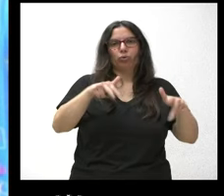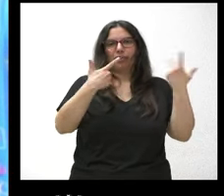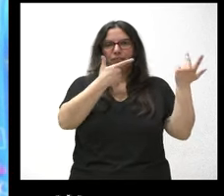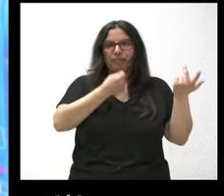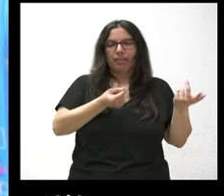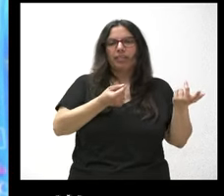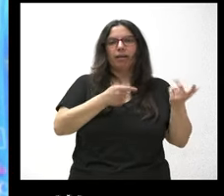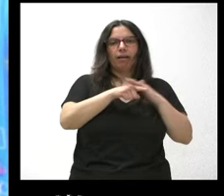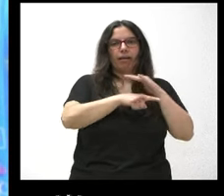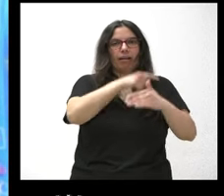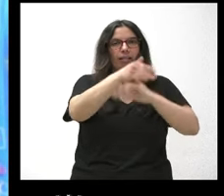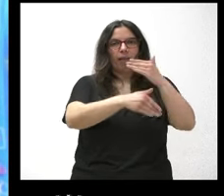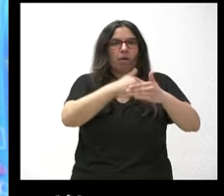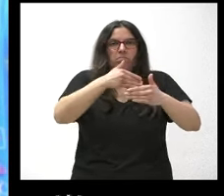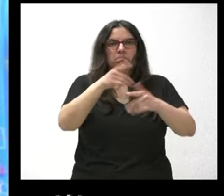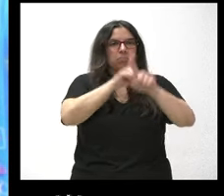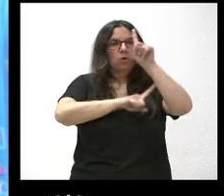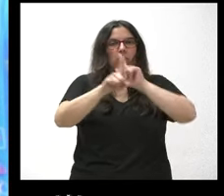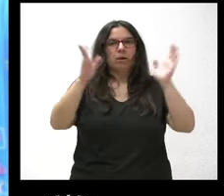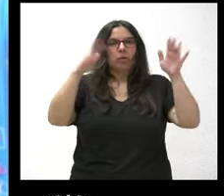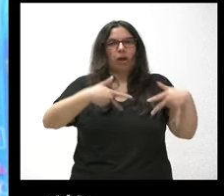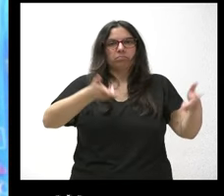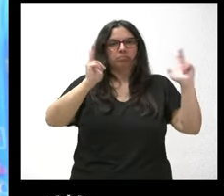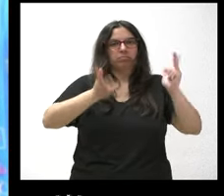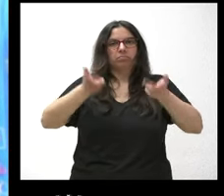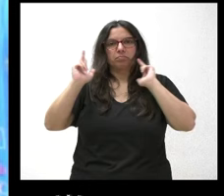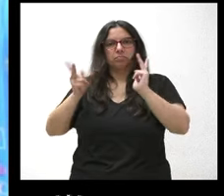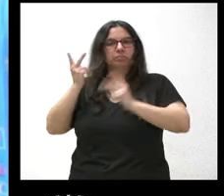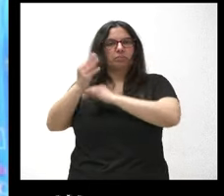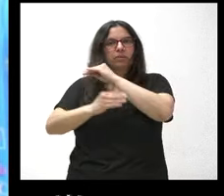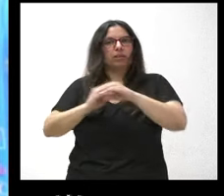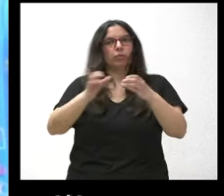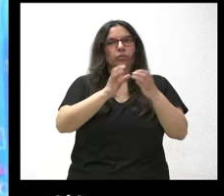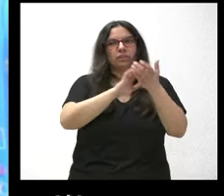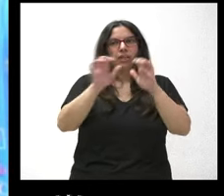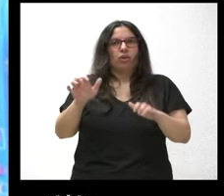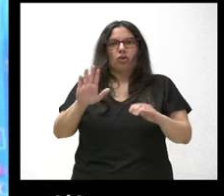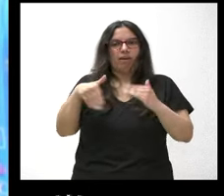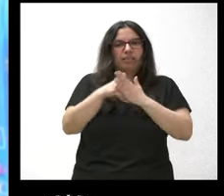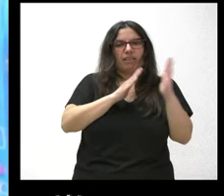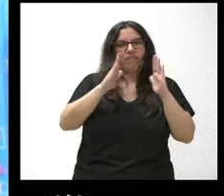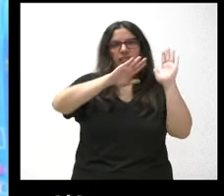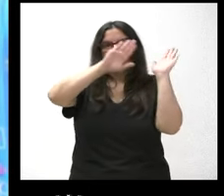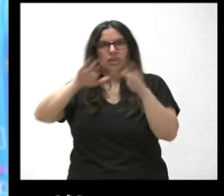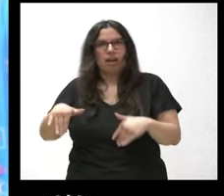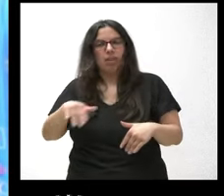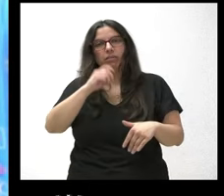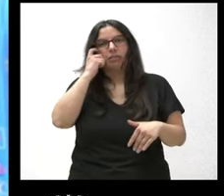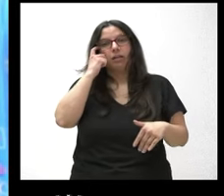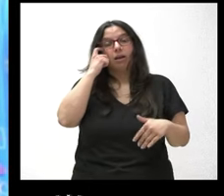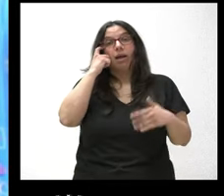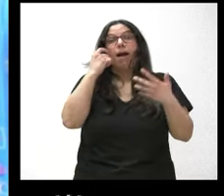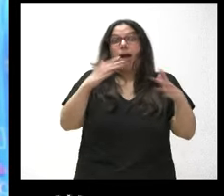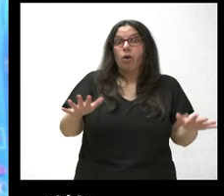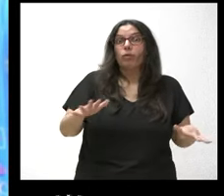se están tramitando sin ningún tipo de problema por parte de la Junta de Castilla y León hasta ya las fases finales, a pesar del